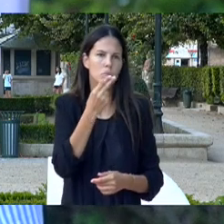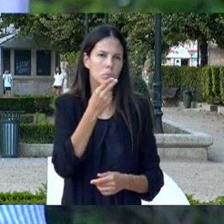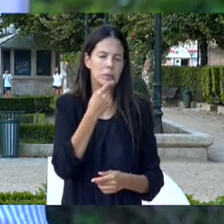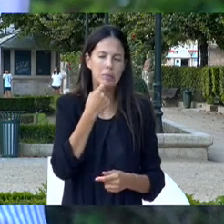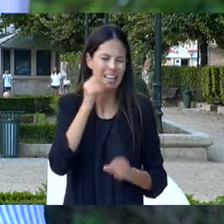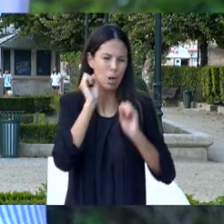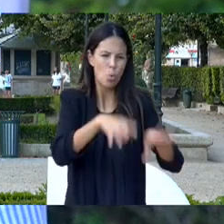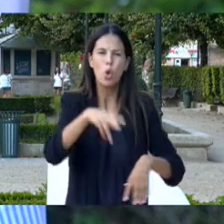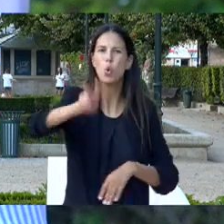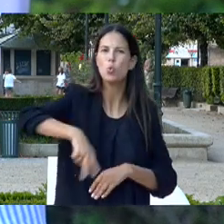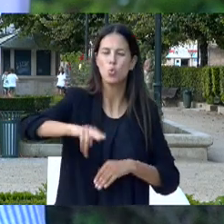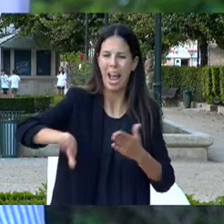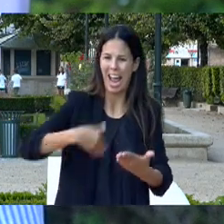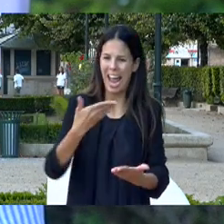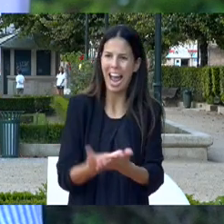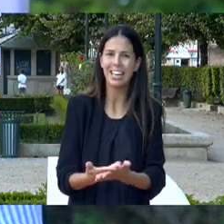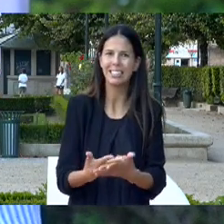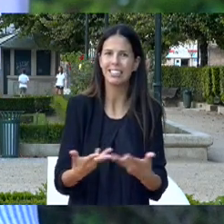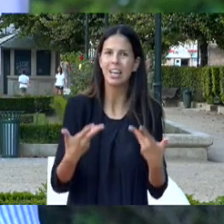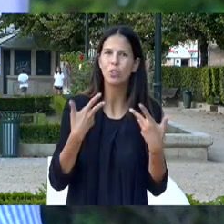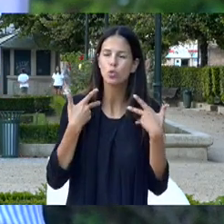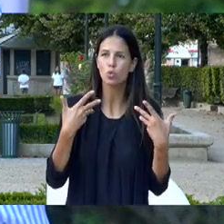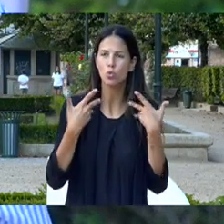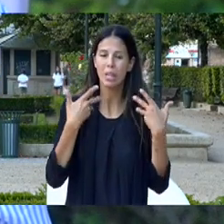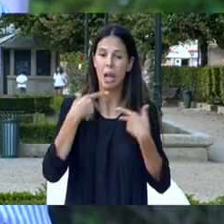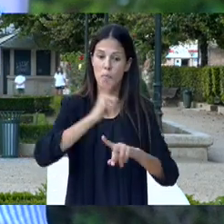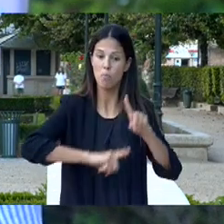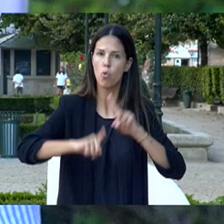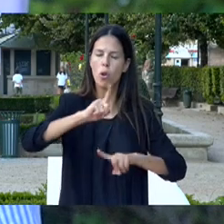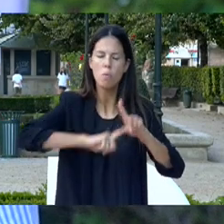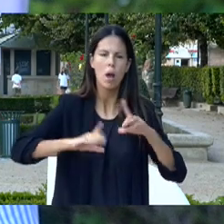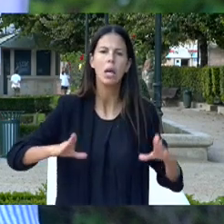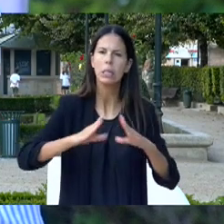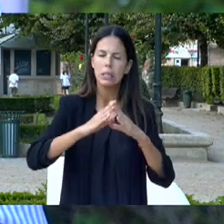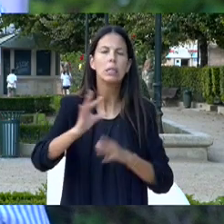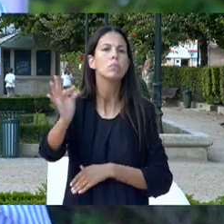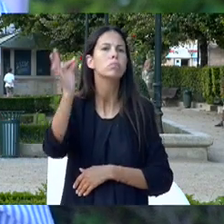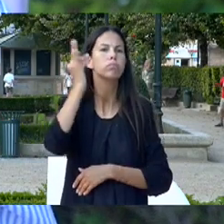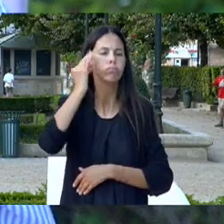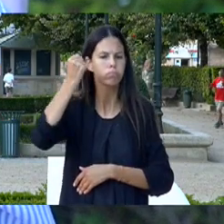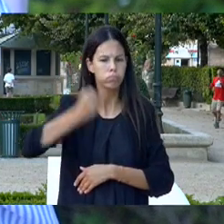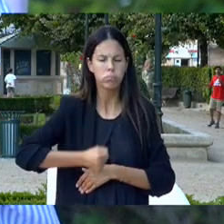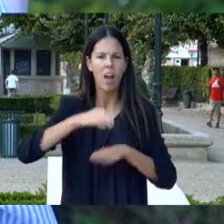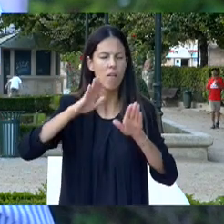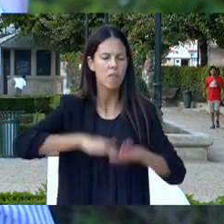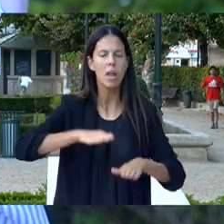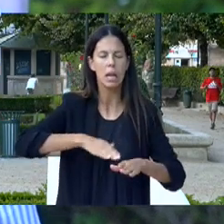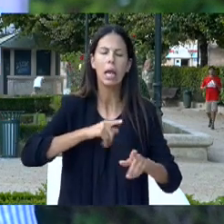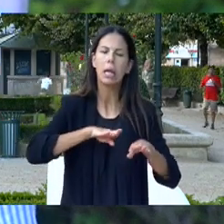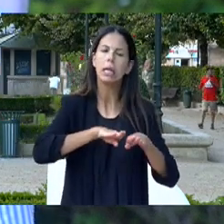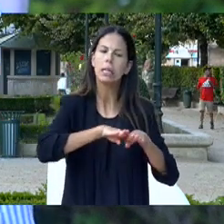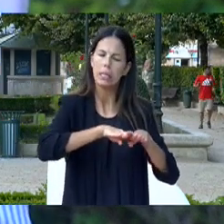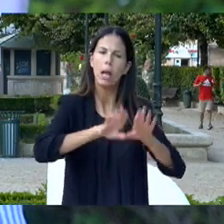renunciou, mesmo sufrindo ante a atitude da Igrexa. Ela mantúvose fiel, crítica pero